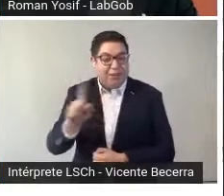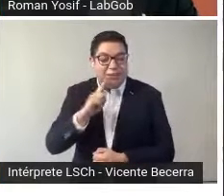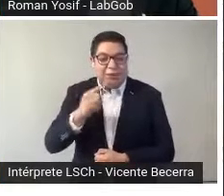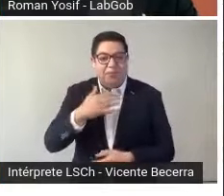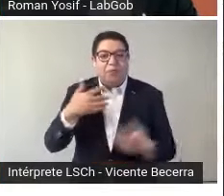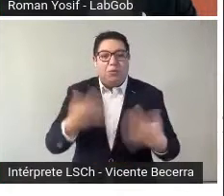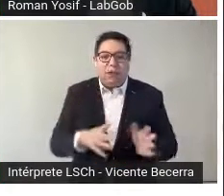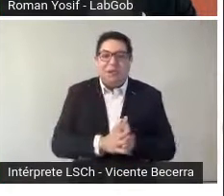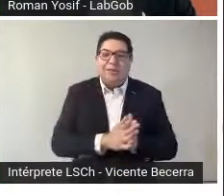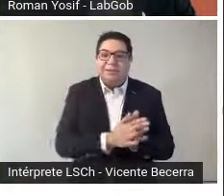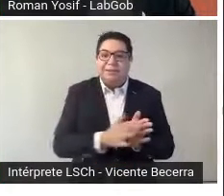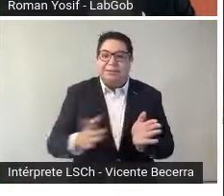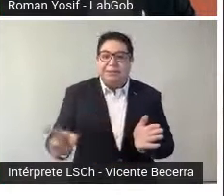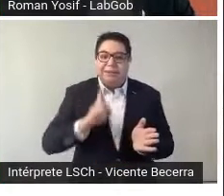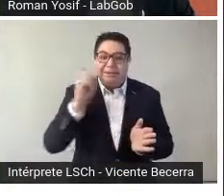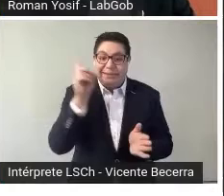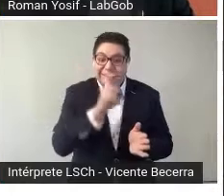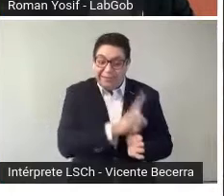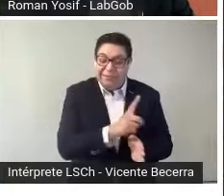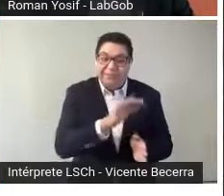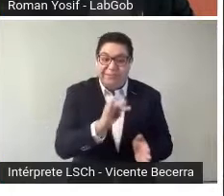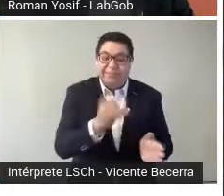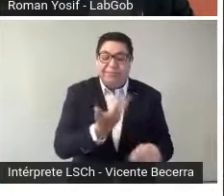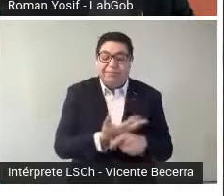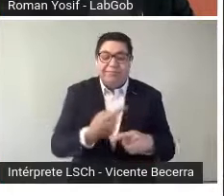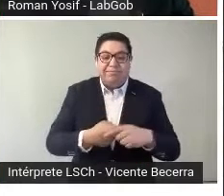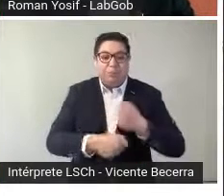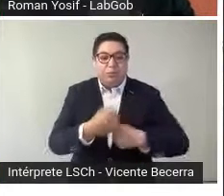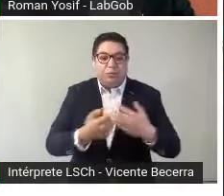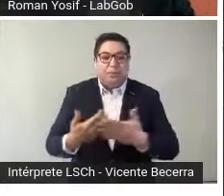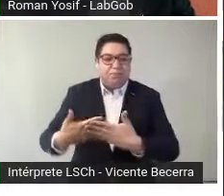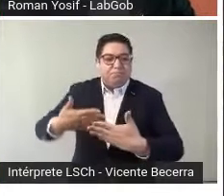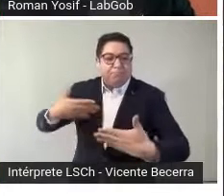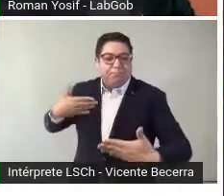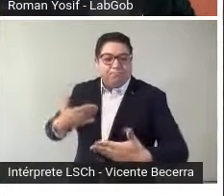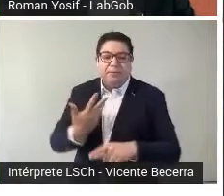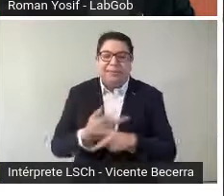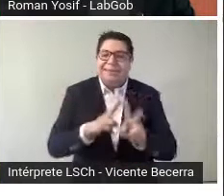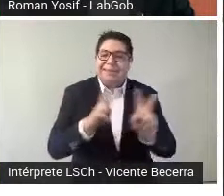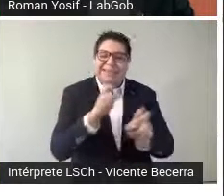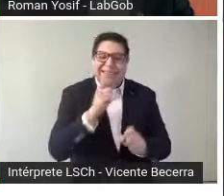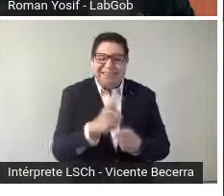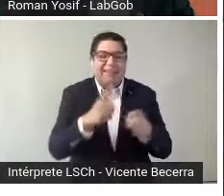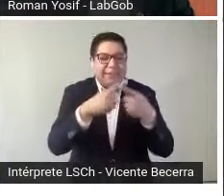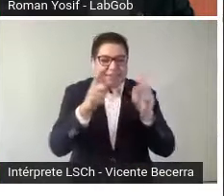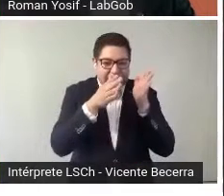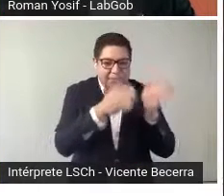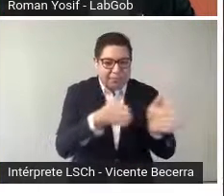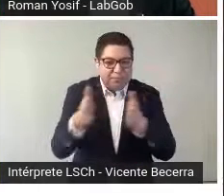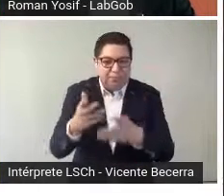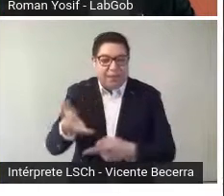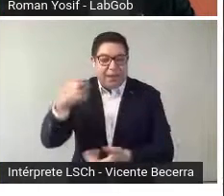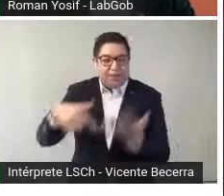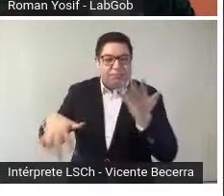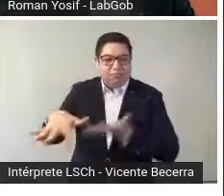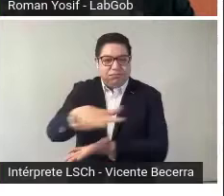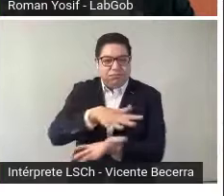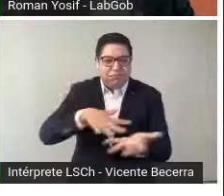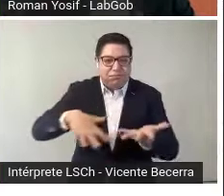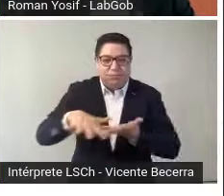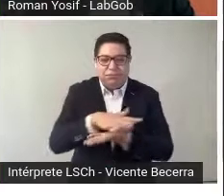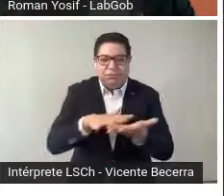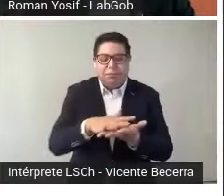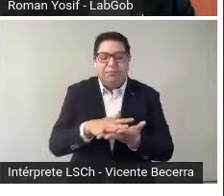año complejo. Y la complejidad ha venido desde distintos ámbitos. Desde el estallido social en adelante,